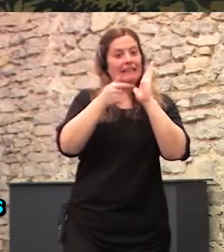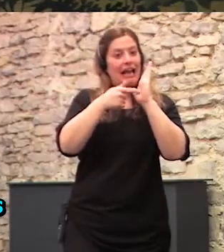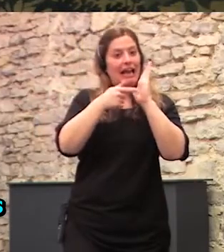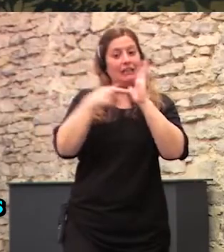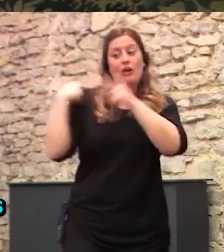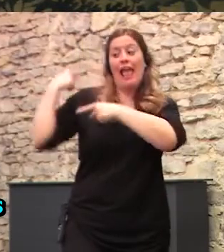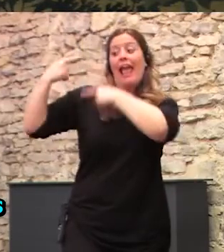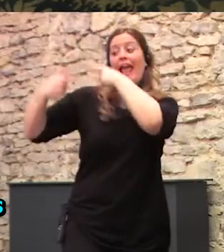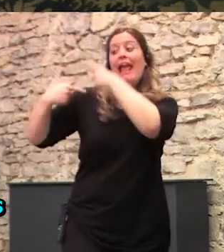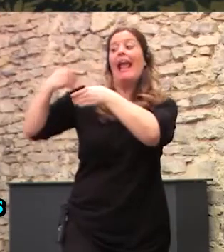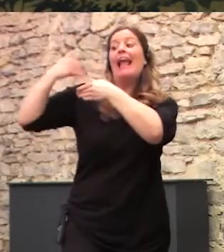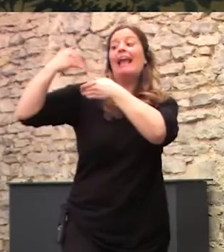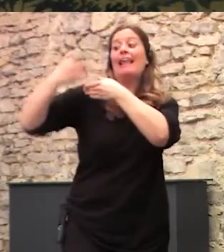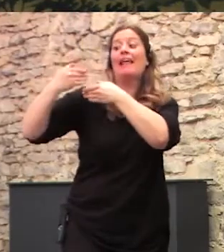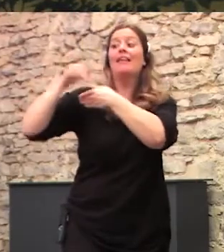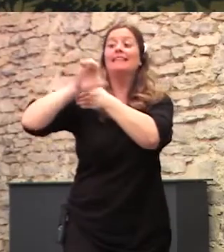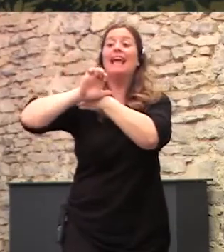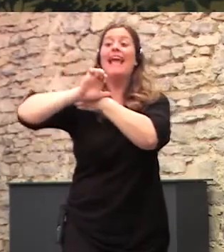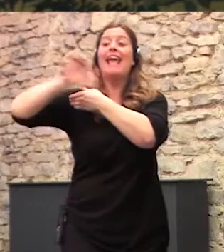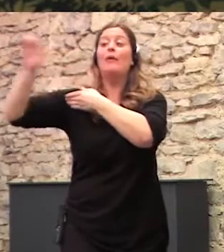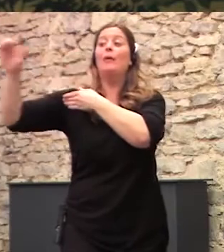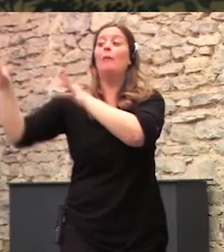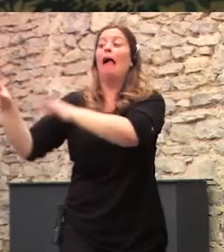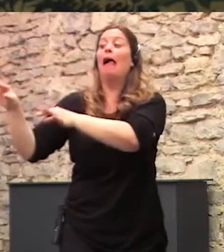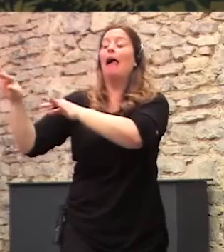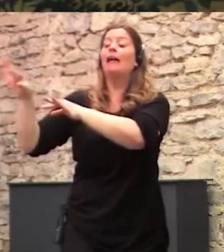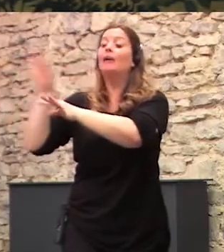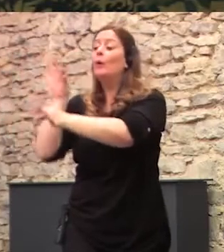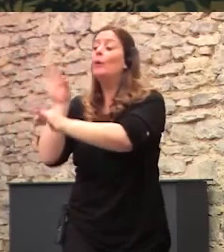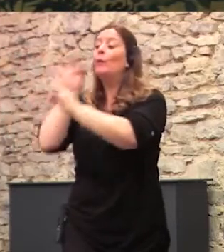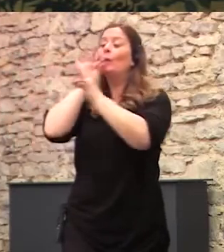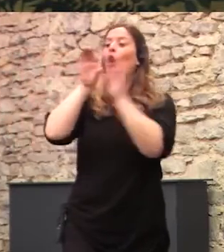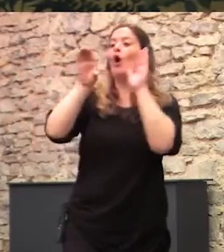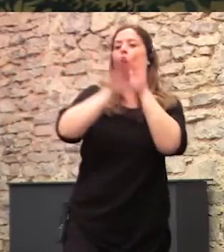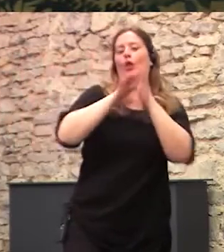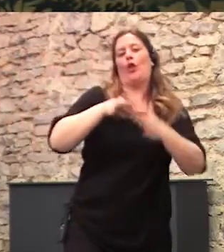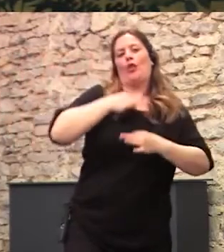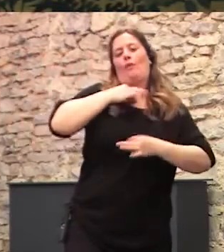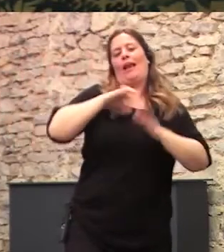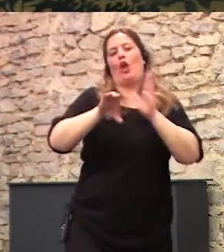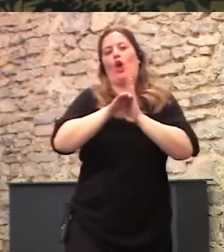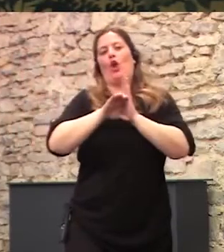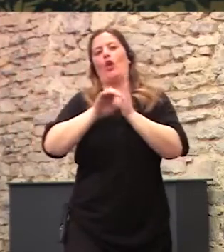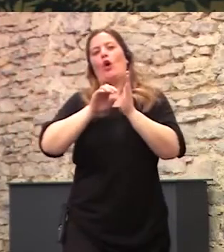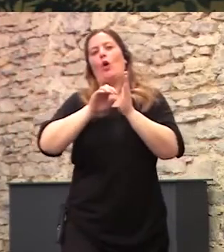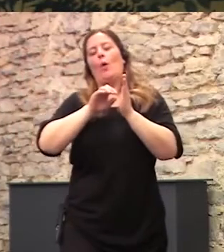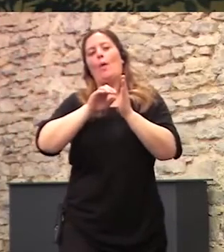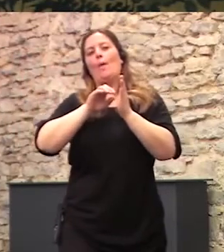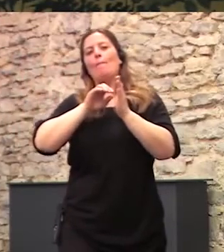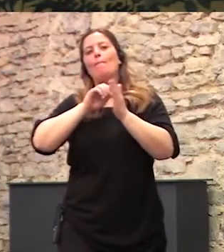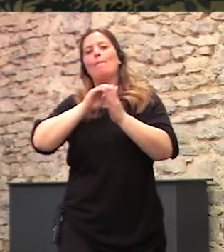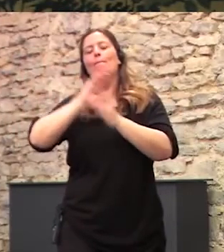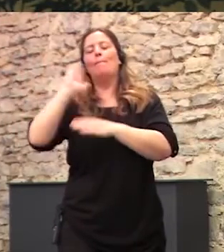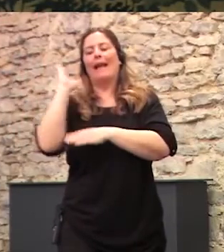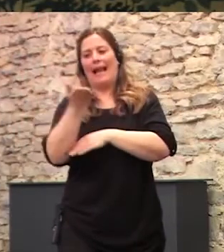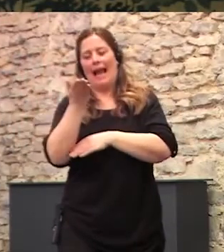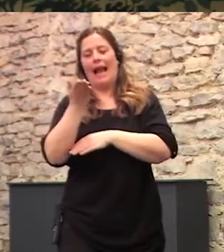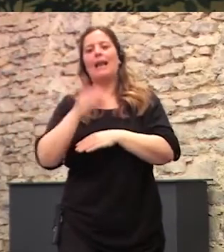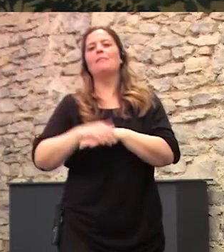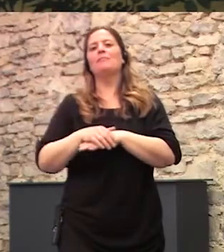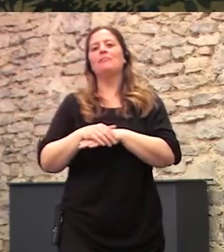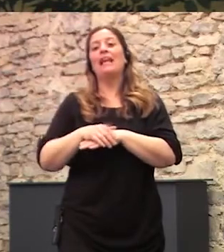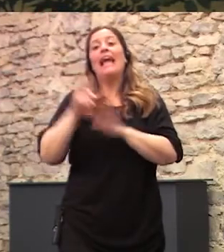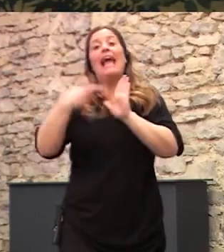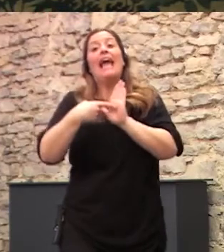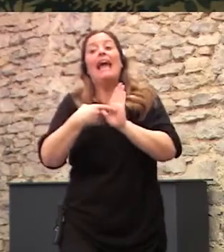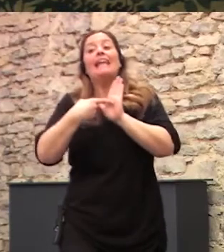leyes europeas para todo. Código civil, código penal, o sea, para todo, a excepción de